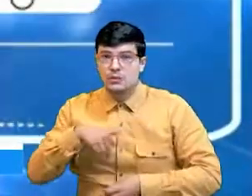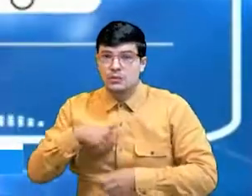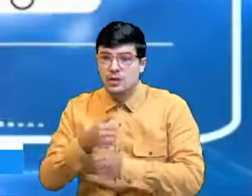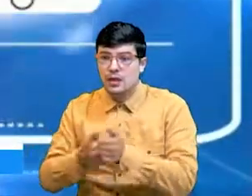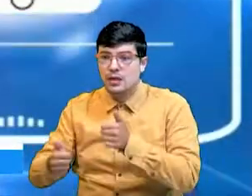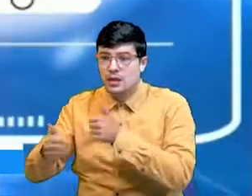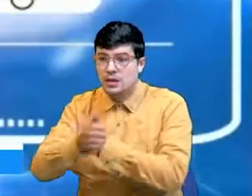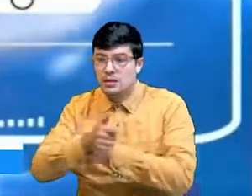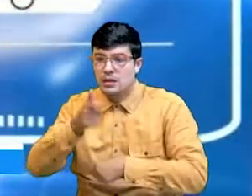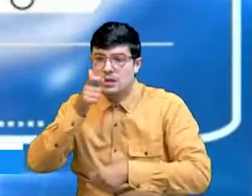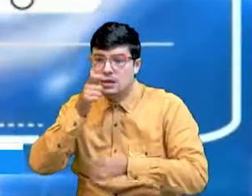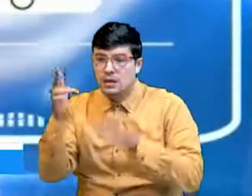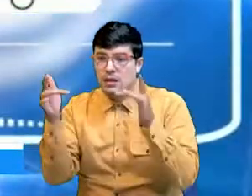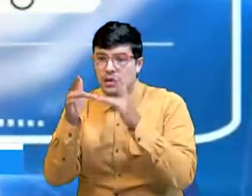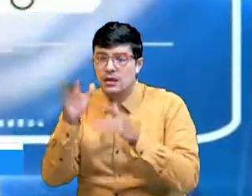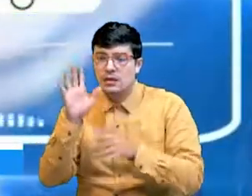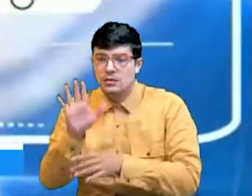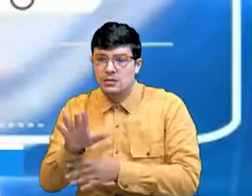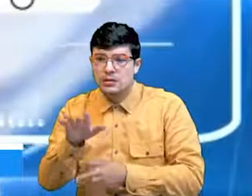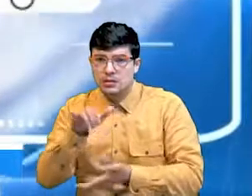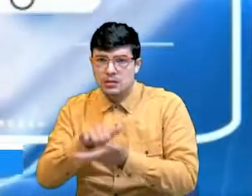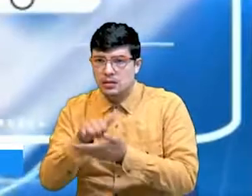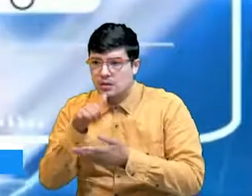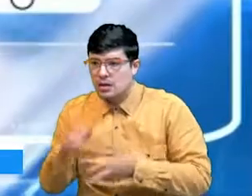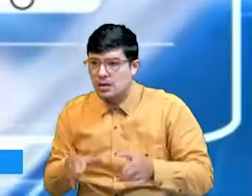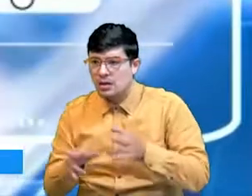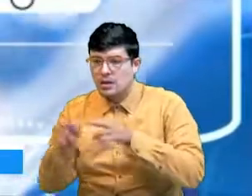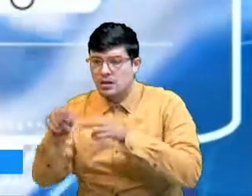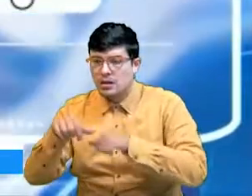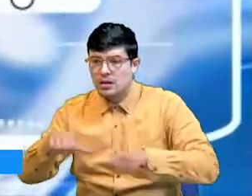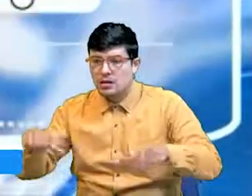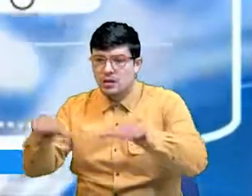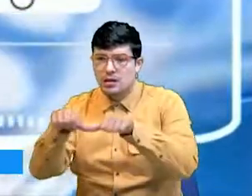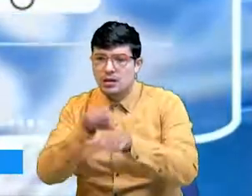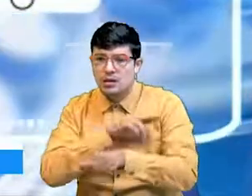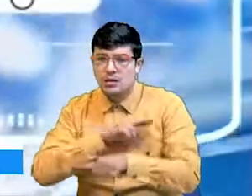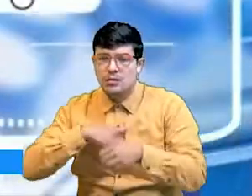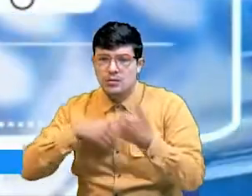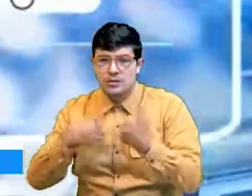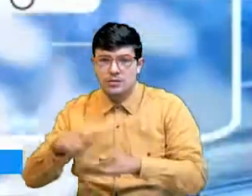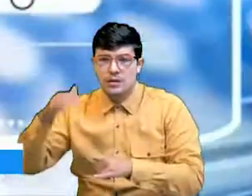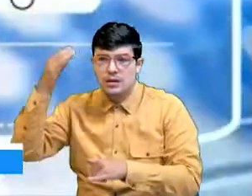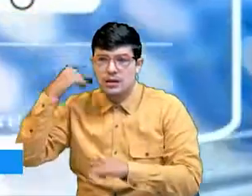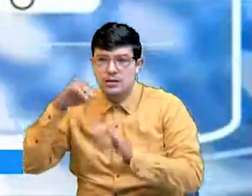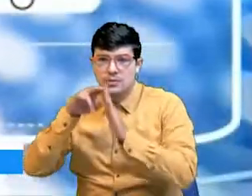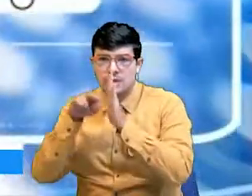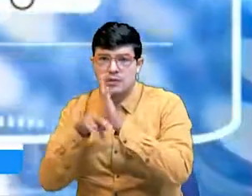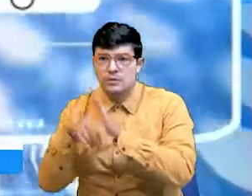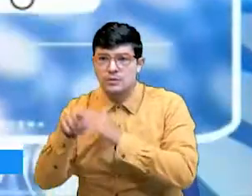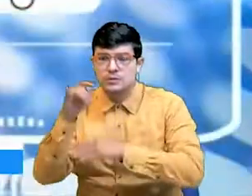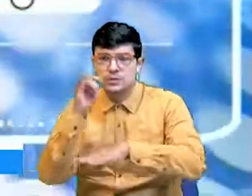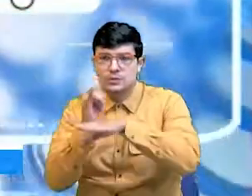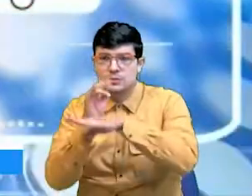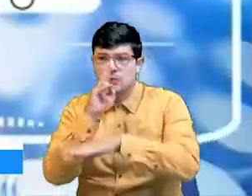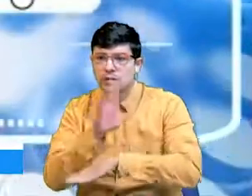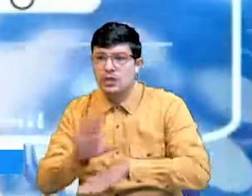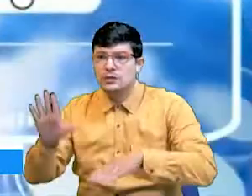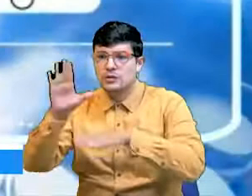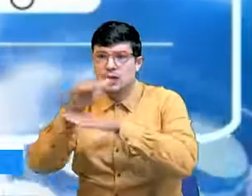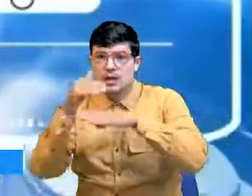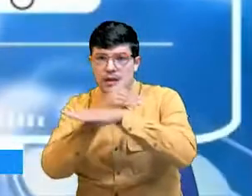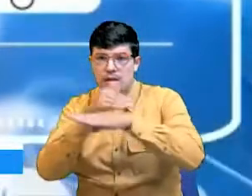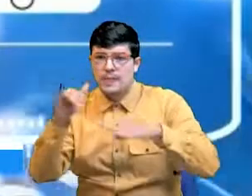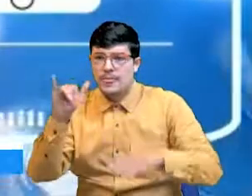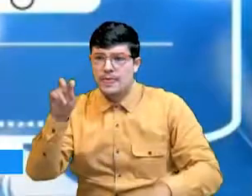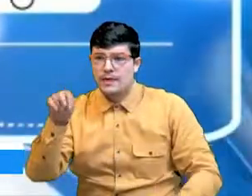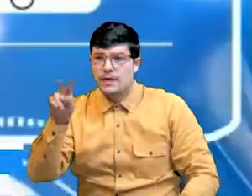seguimientos pertinentes a un nacimiento que se encuentra en el sector. Hicimos unos requerimientos también al Instituto Nacional de Vías para